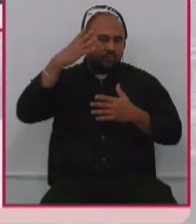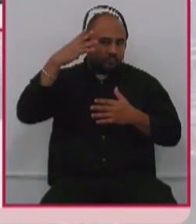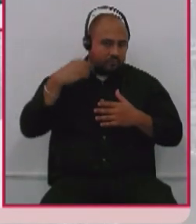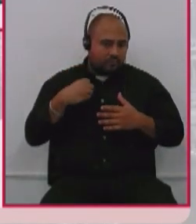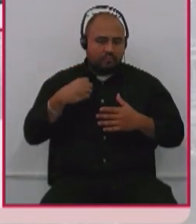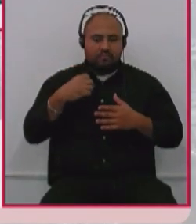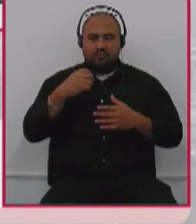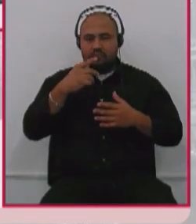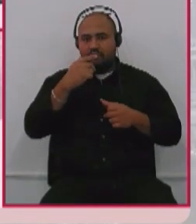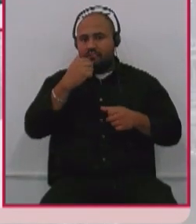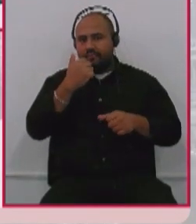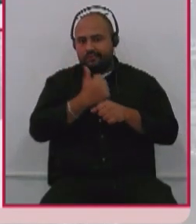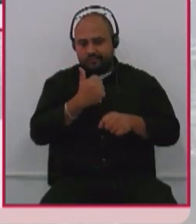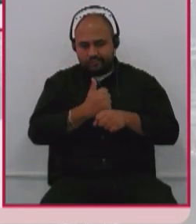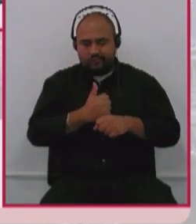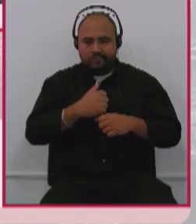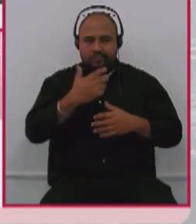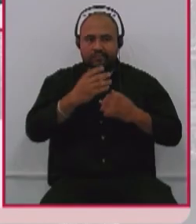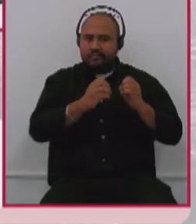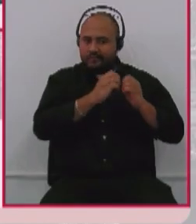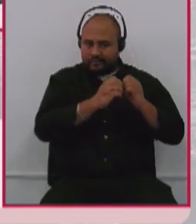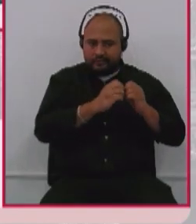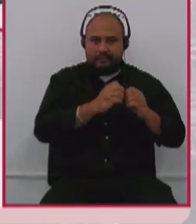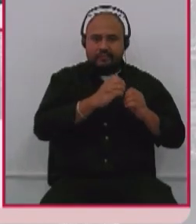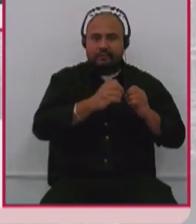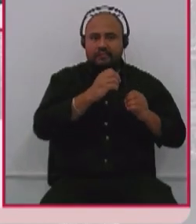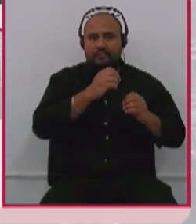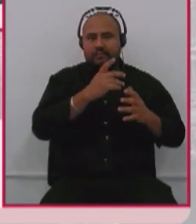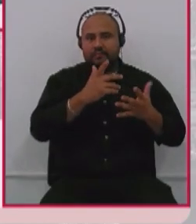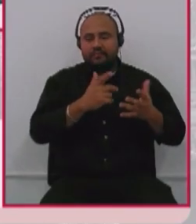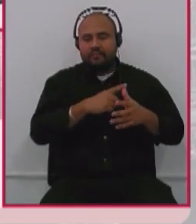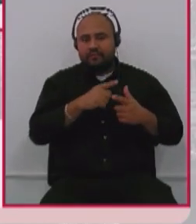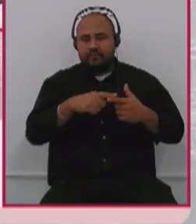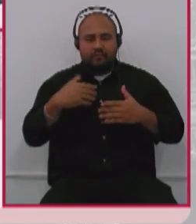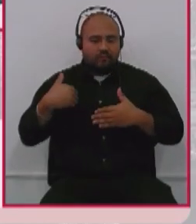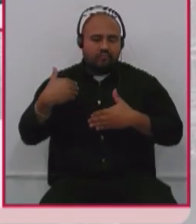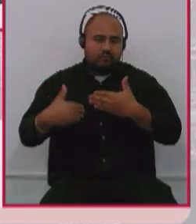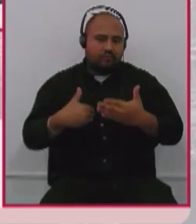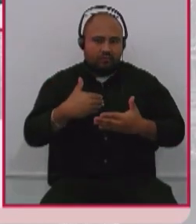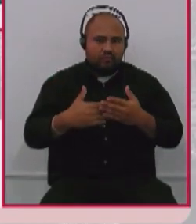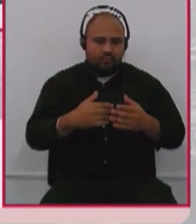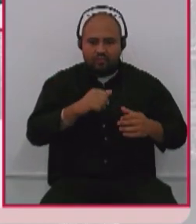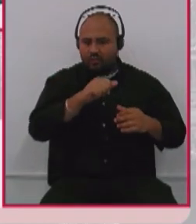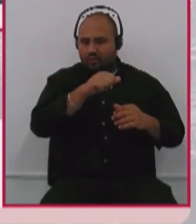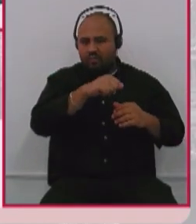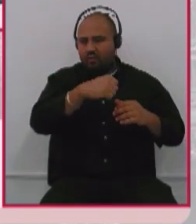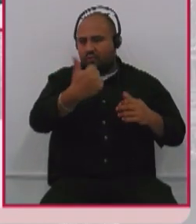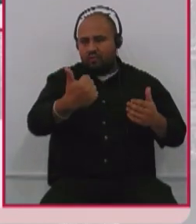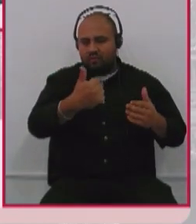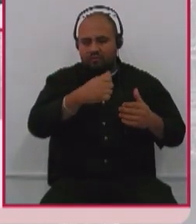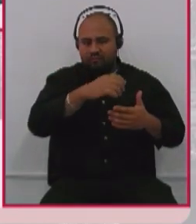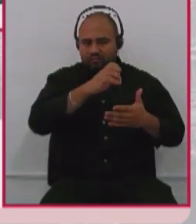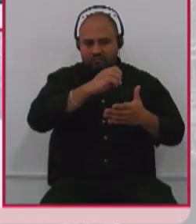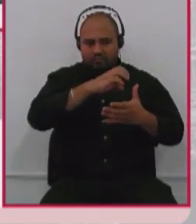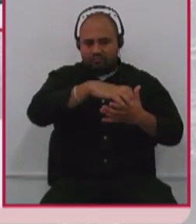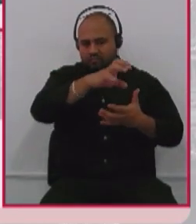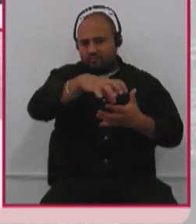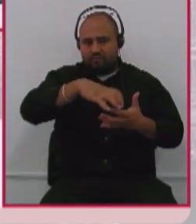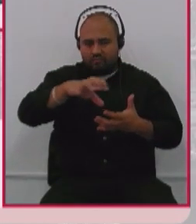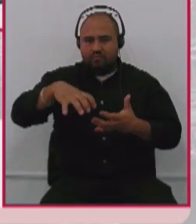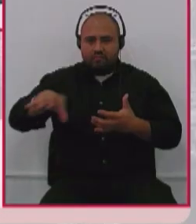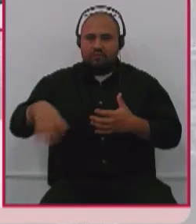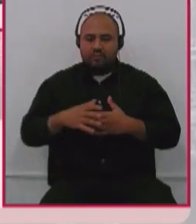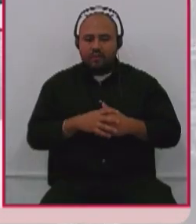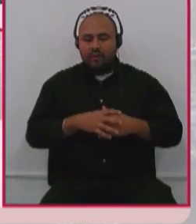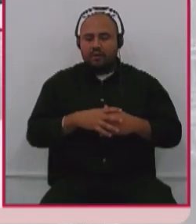de la operación, mantenimiento, planeamiento, procesos y muchas otras áreas que tenía ciertas características distintas.